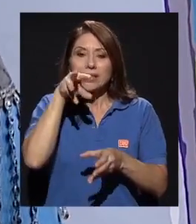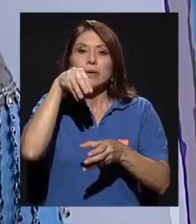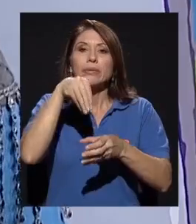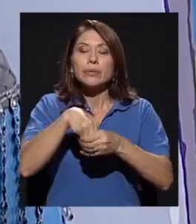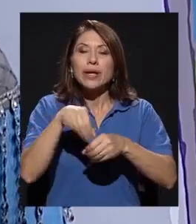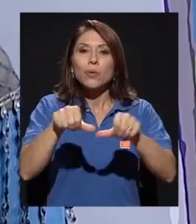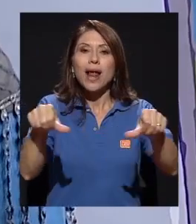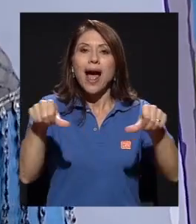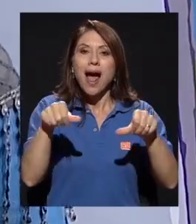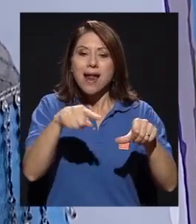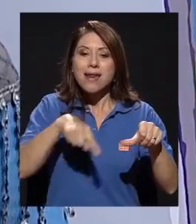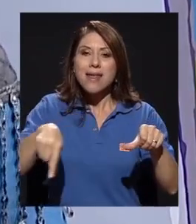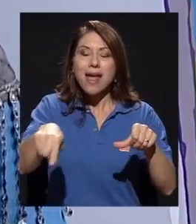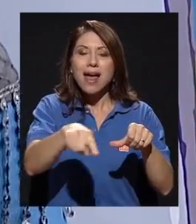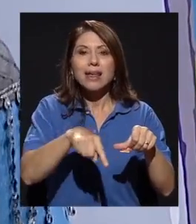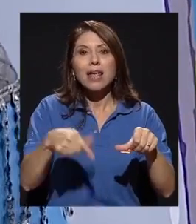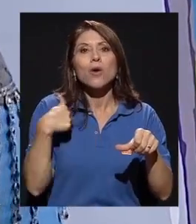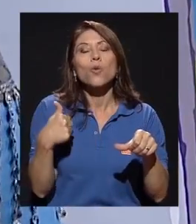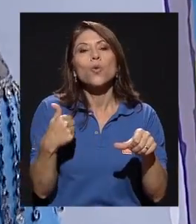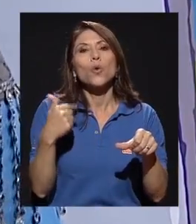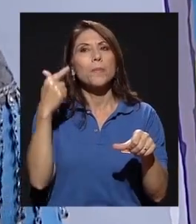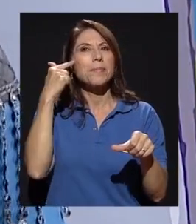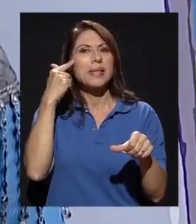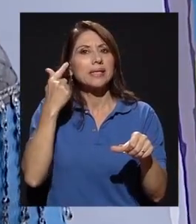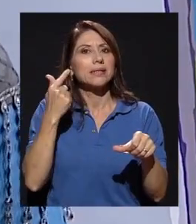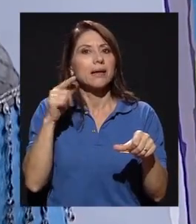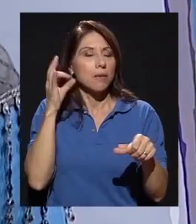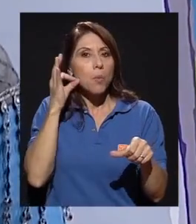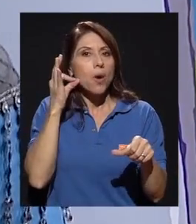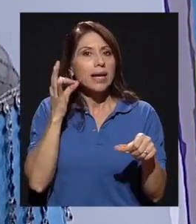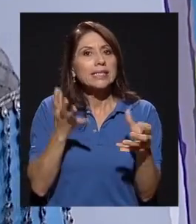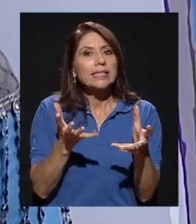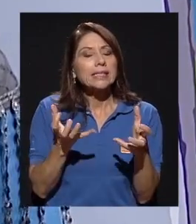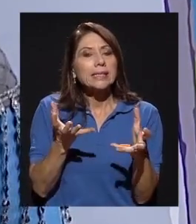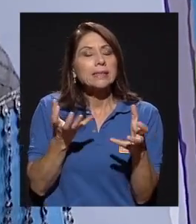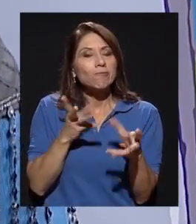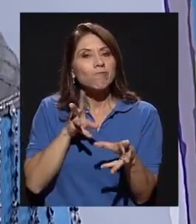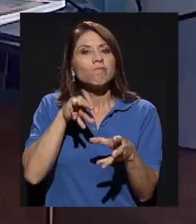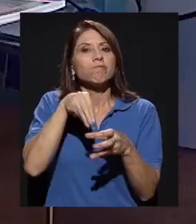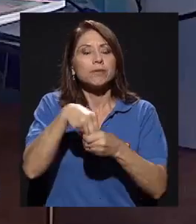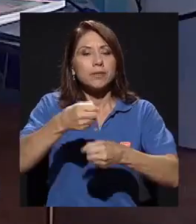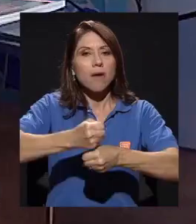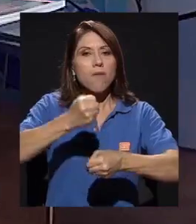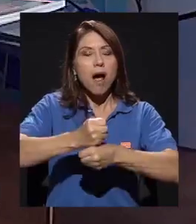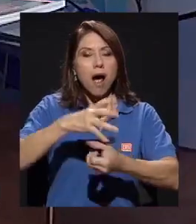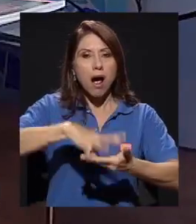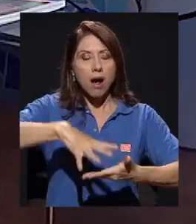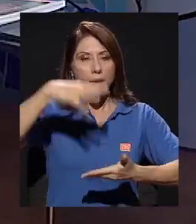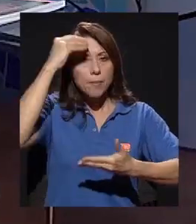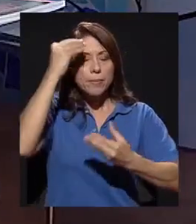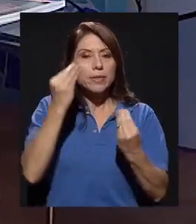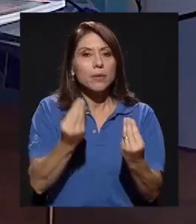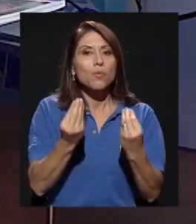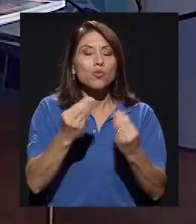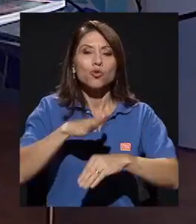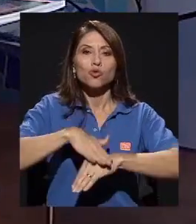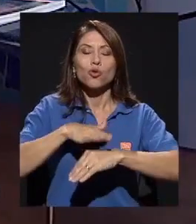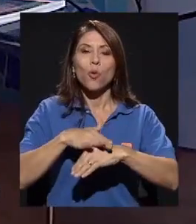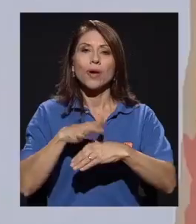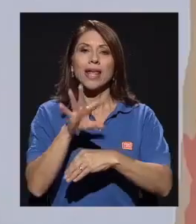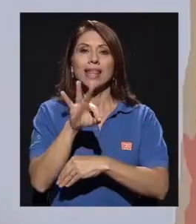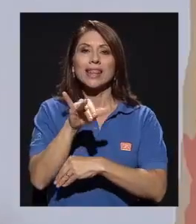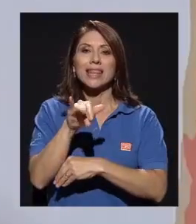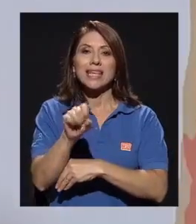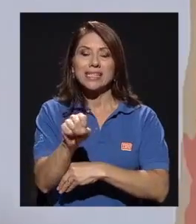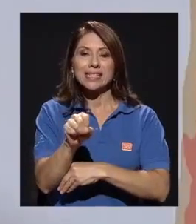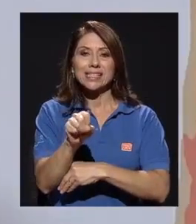área que uno esperaría que estuvieran deseosas de estar trabajando y de aprender mucho Sobre tics